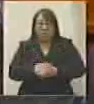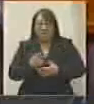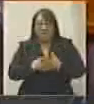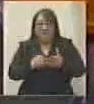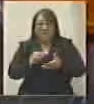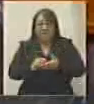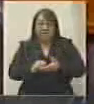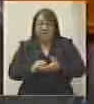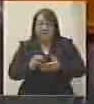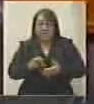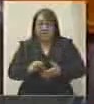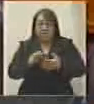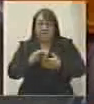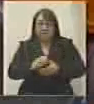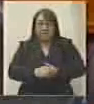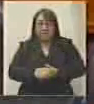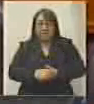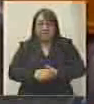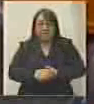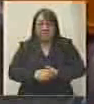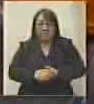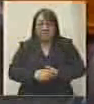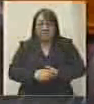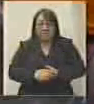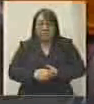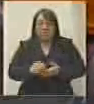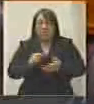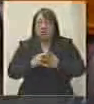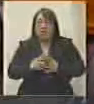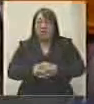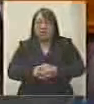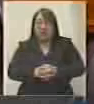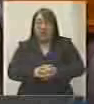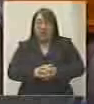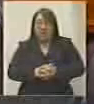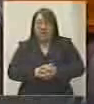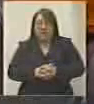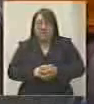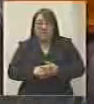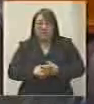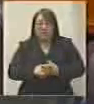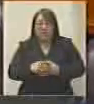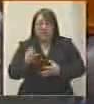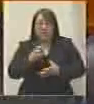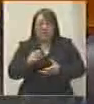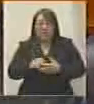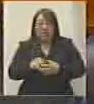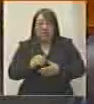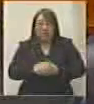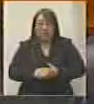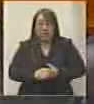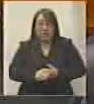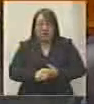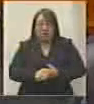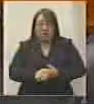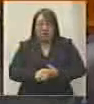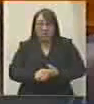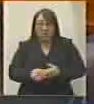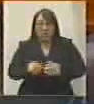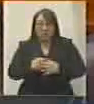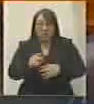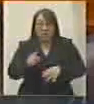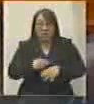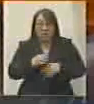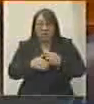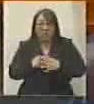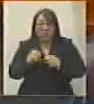está destinado especialmente para pavimentar las carreteras, vías nacionales a lo largo y ancho